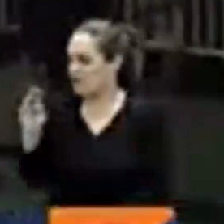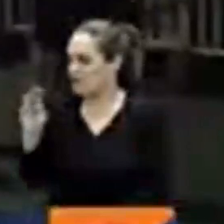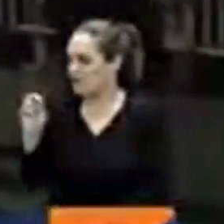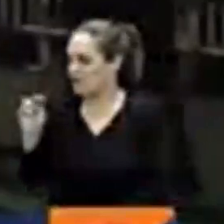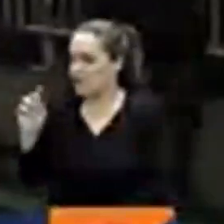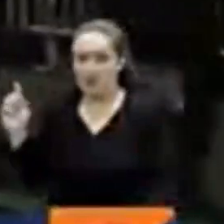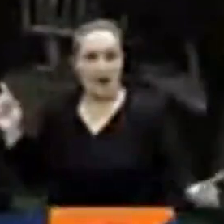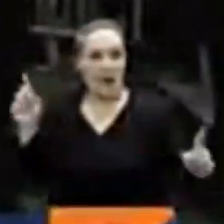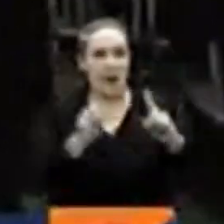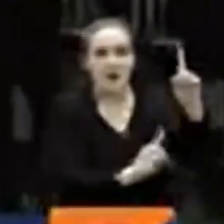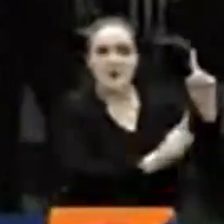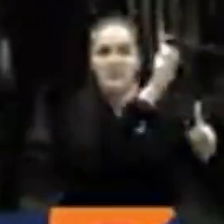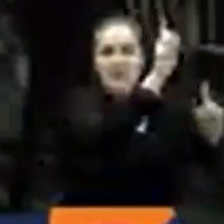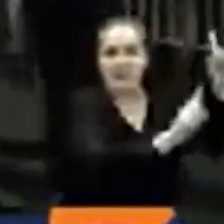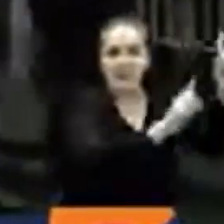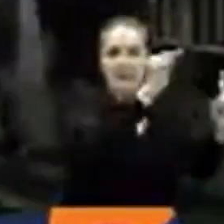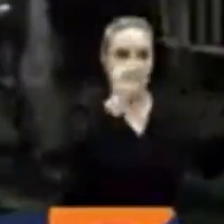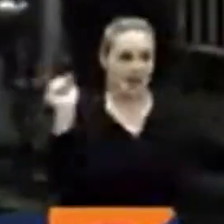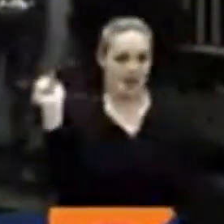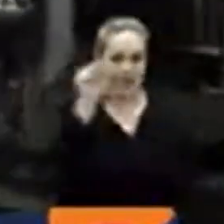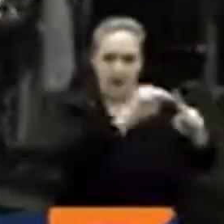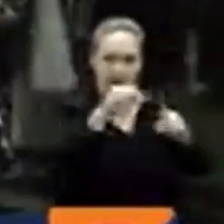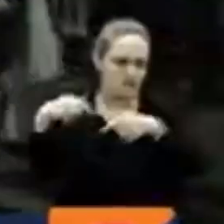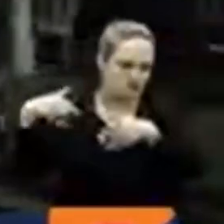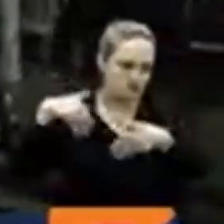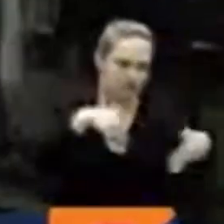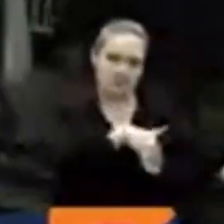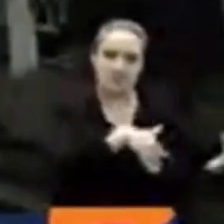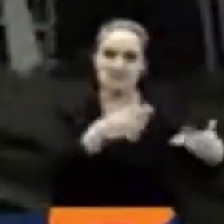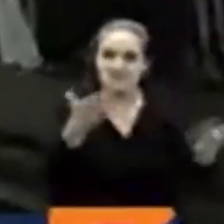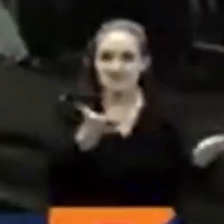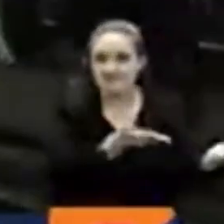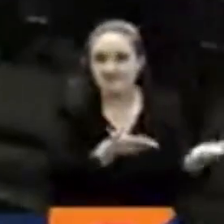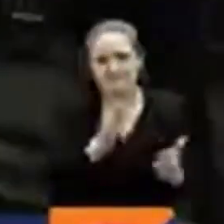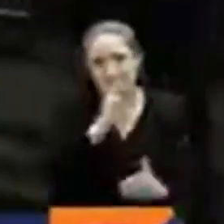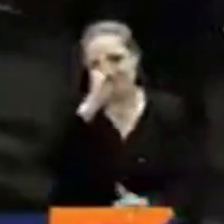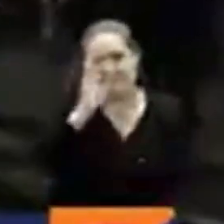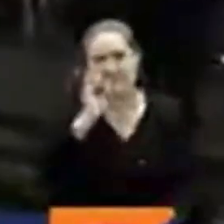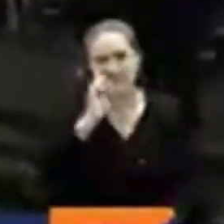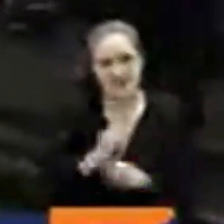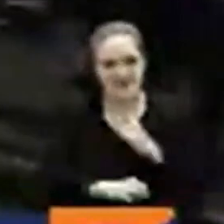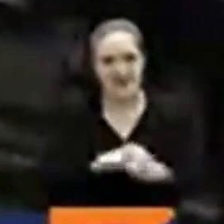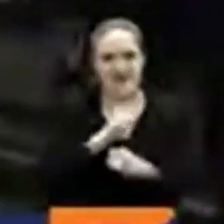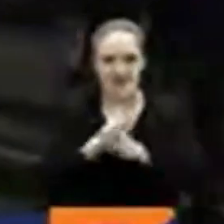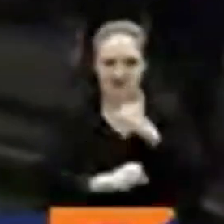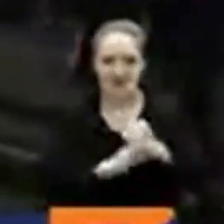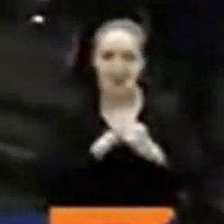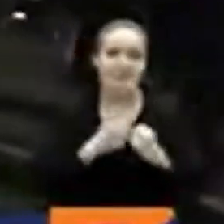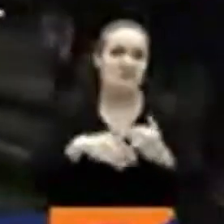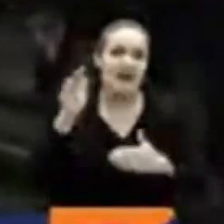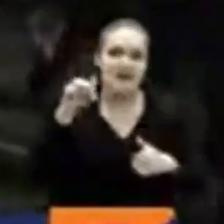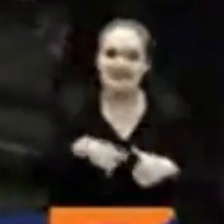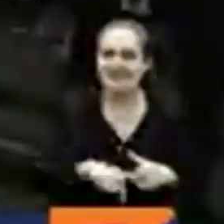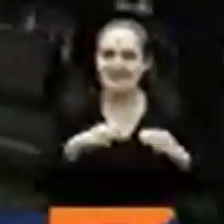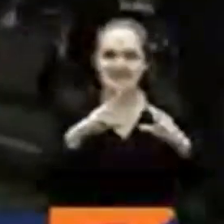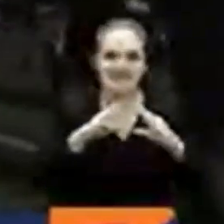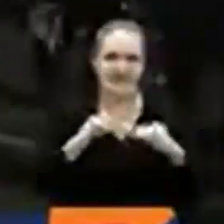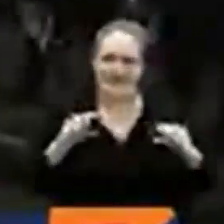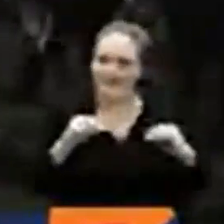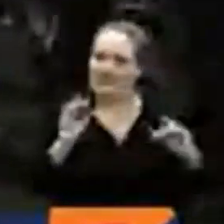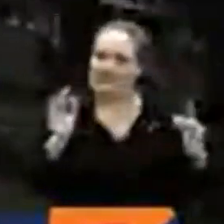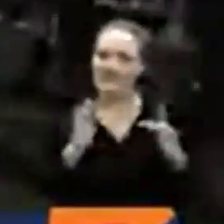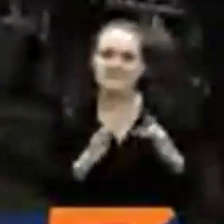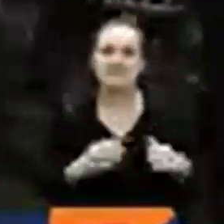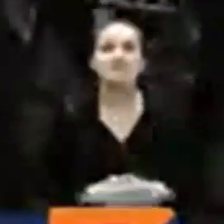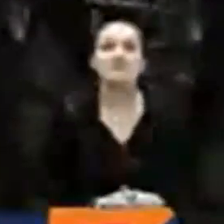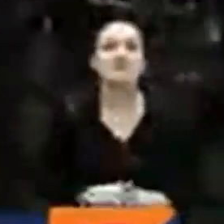Luces, en el centro de la ciudad, y es una programación que por supuesto es muy tradicional cada año y más en estas festividades de fin de